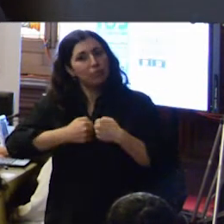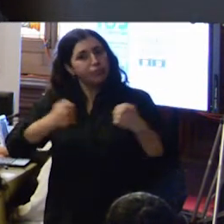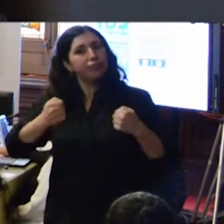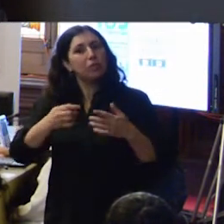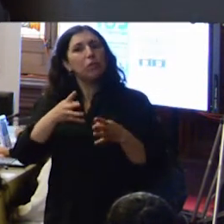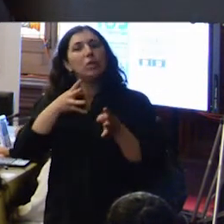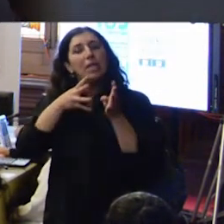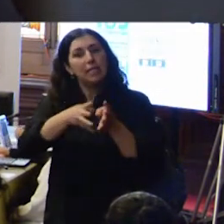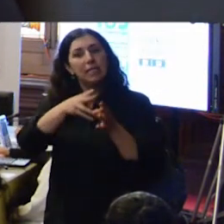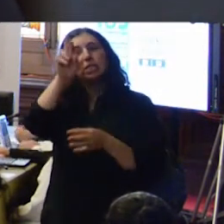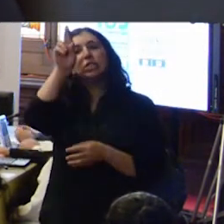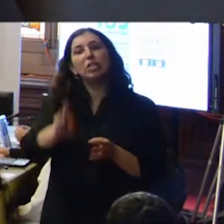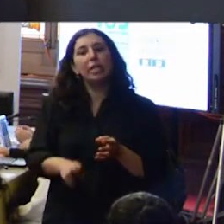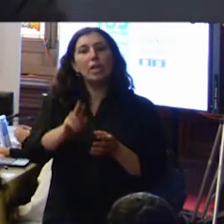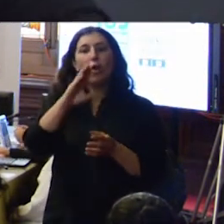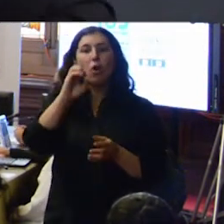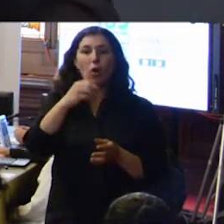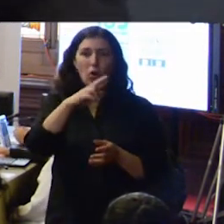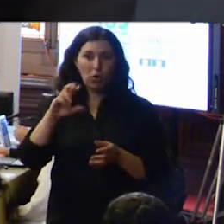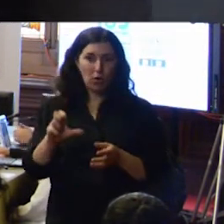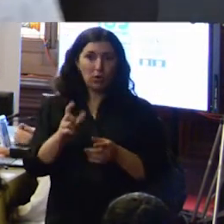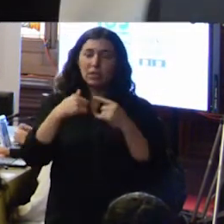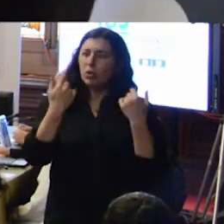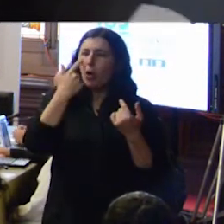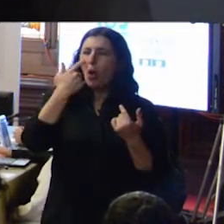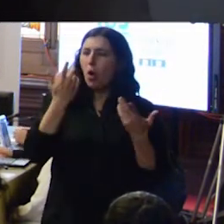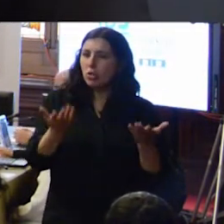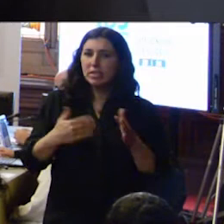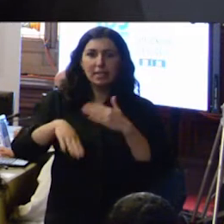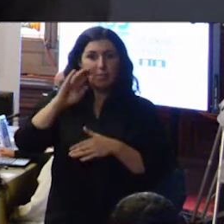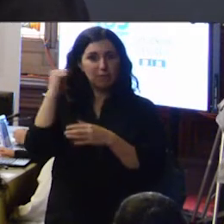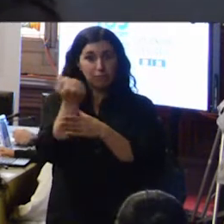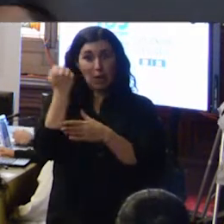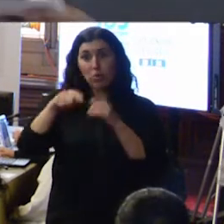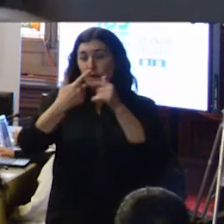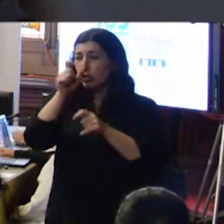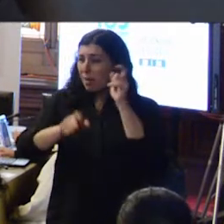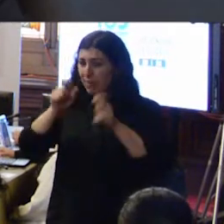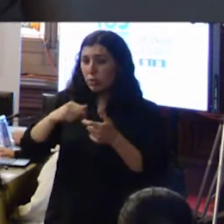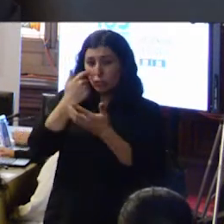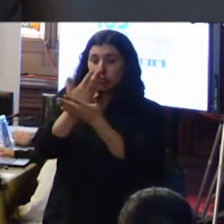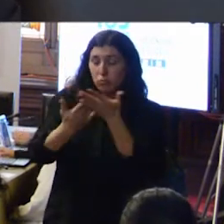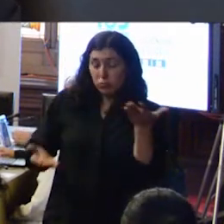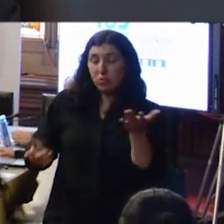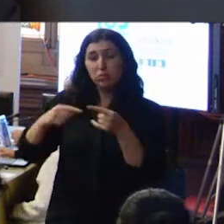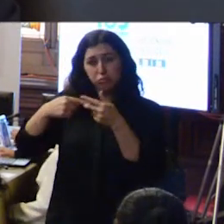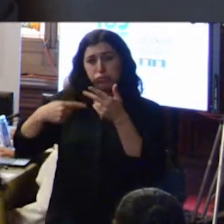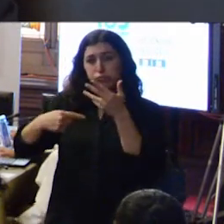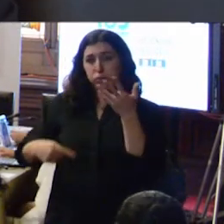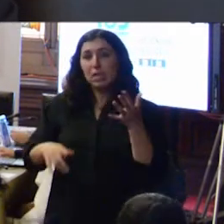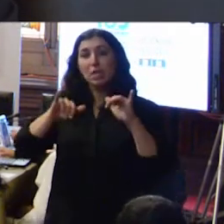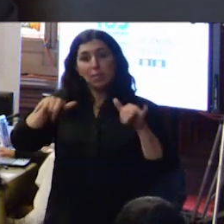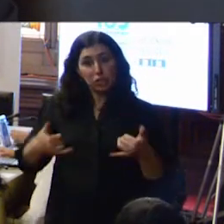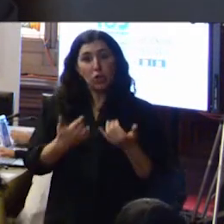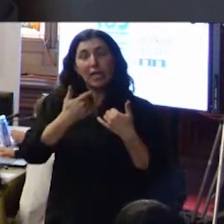defensa del río Cobre. Hemos conocido también de otra serie de casos que ustedes verán a continuación, pero sí quisiera mandar una línea